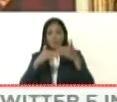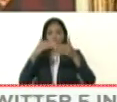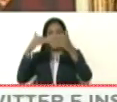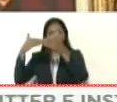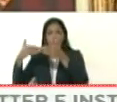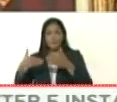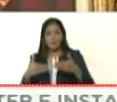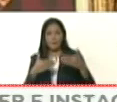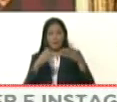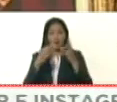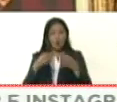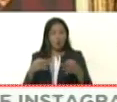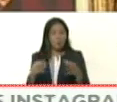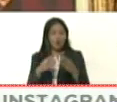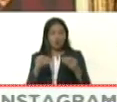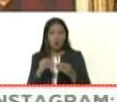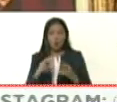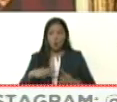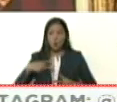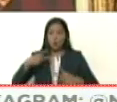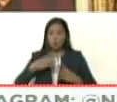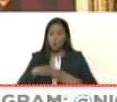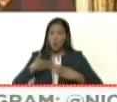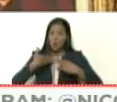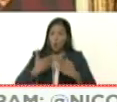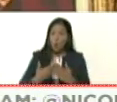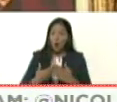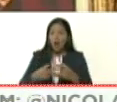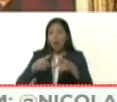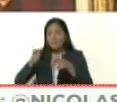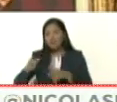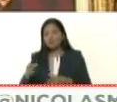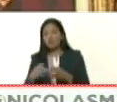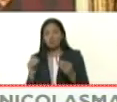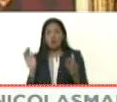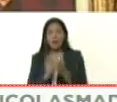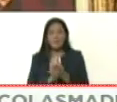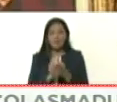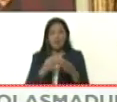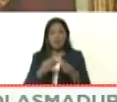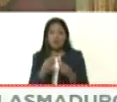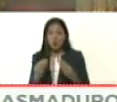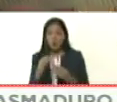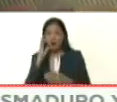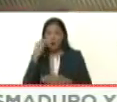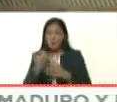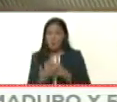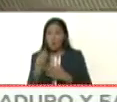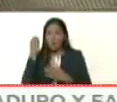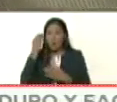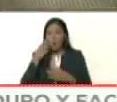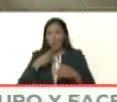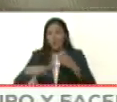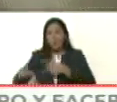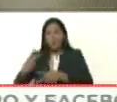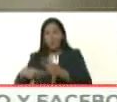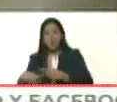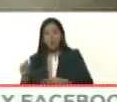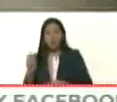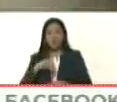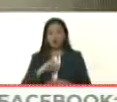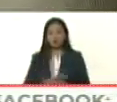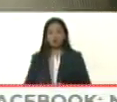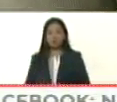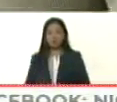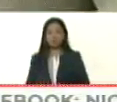misioneras, con el voluntariado, con los vecinos y vecinas, que se planteen producir.